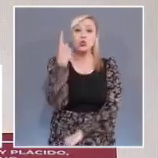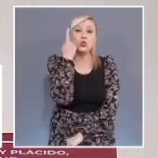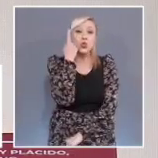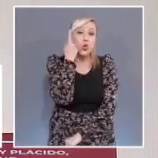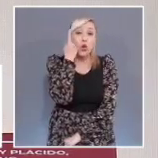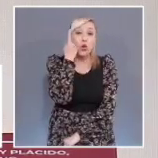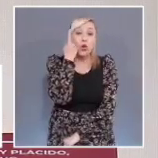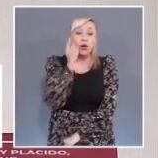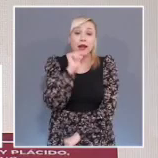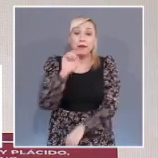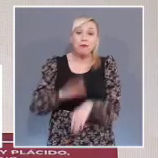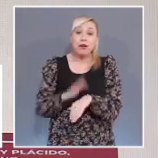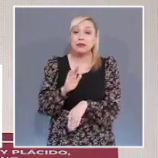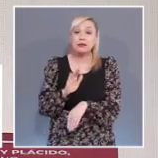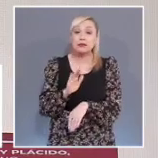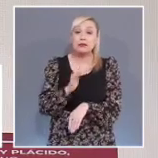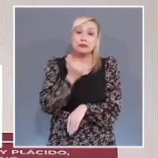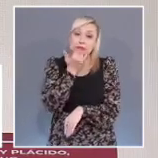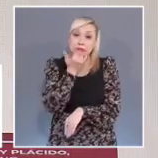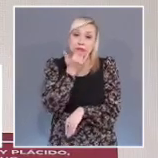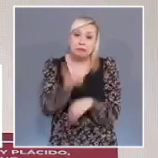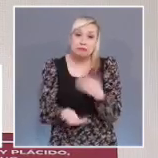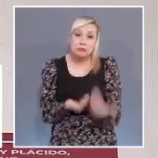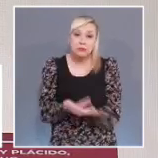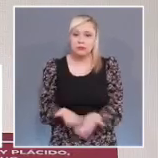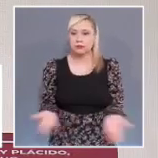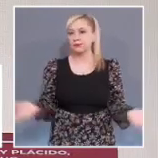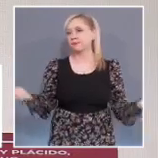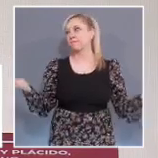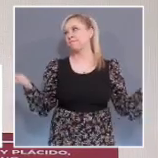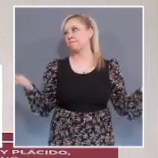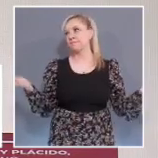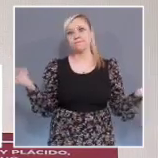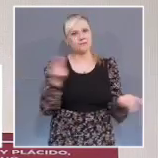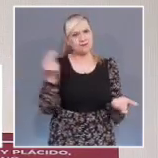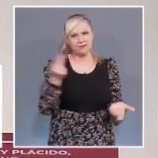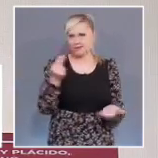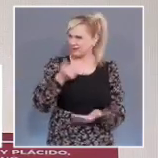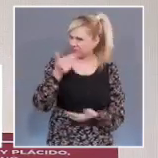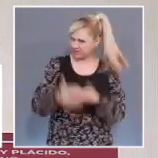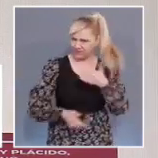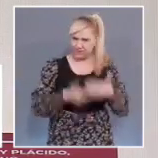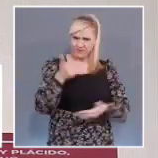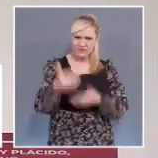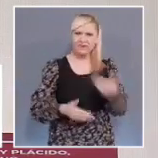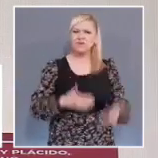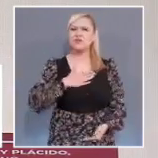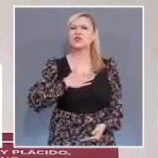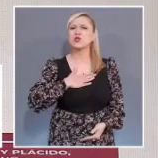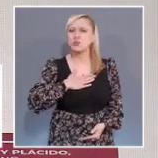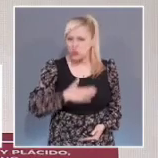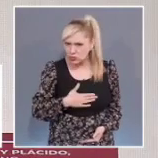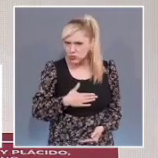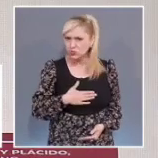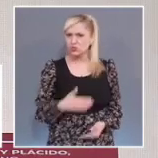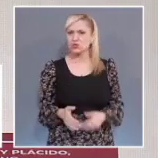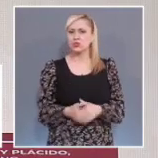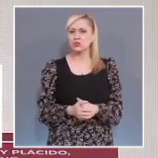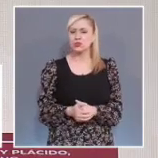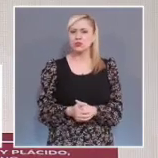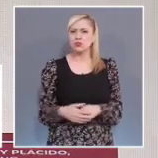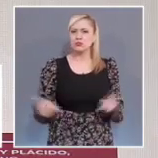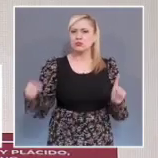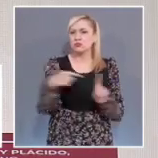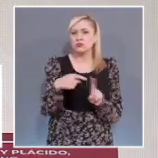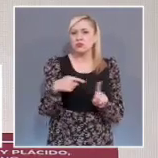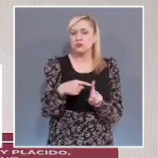La memoria es fundamental, pero debemos de avanzar hacia la justicia y, por supuesto, en aquellas medidas que no